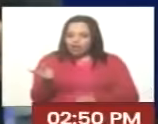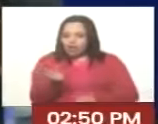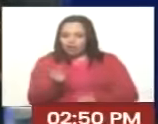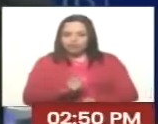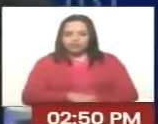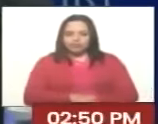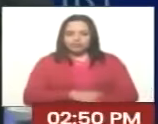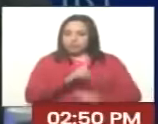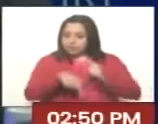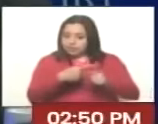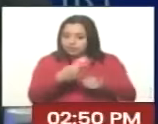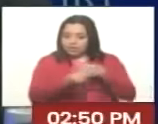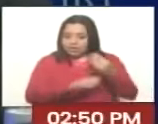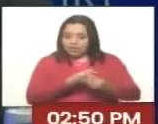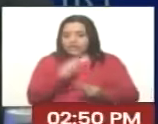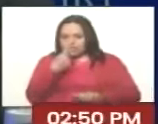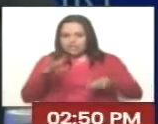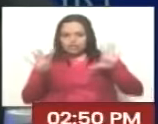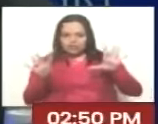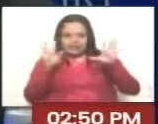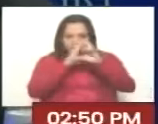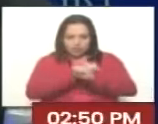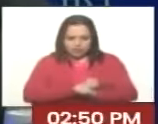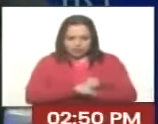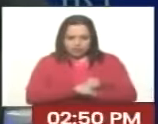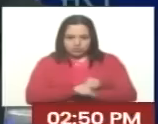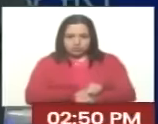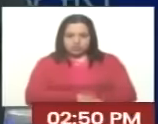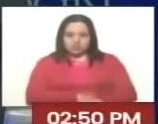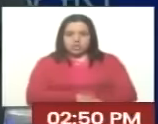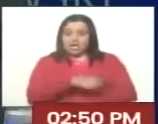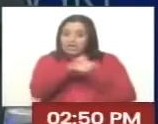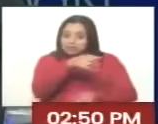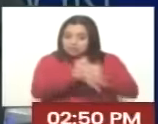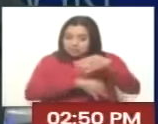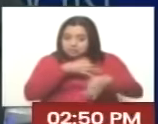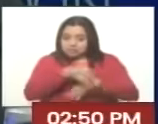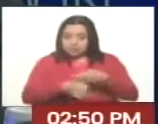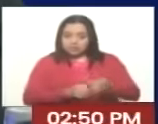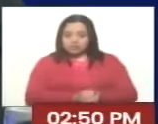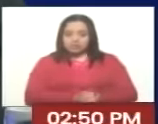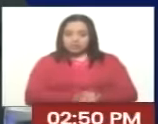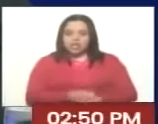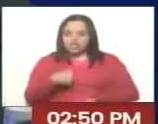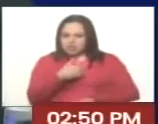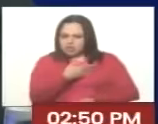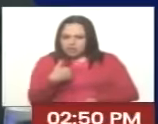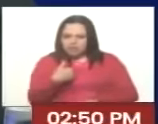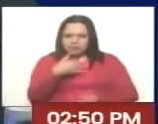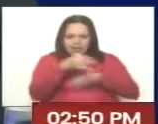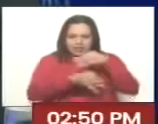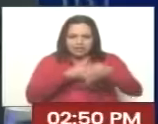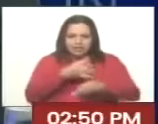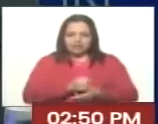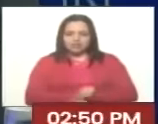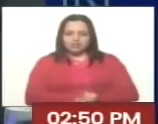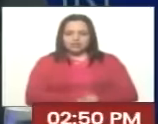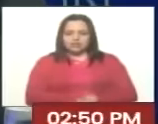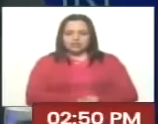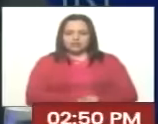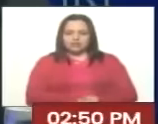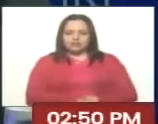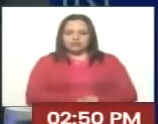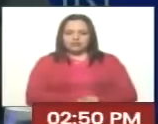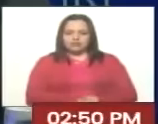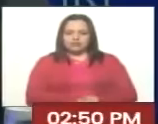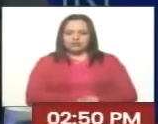ella cuenta que es a las 9 de la noche. Eso todo es la confesión. Yo quiero explicar. La audiencia